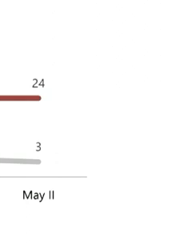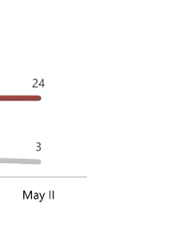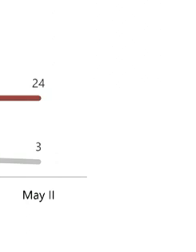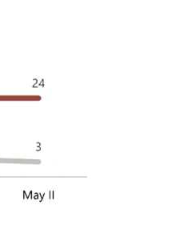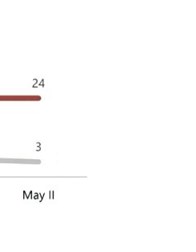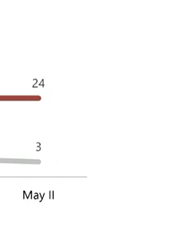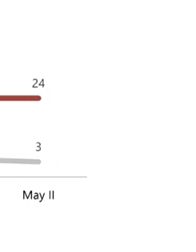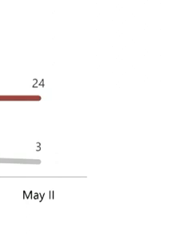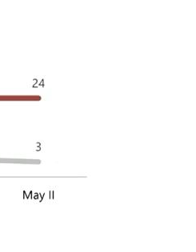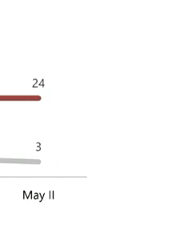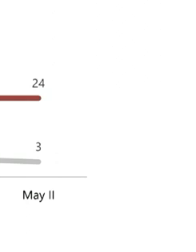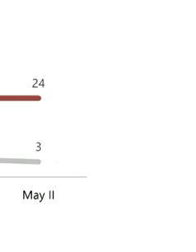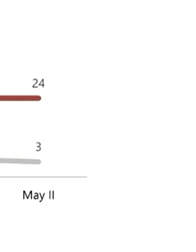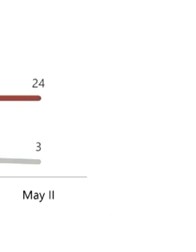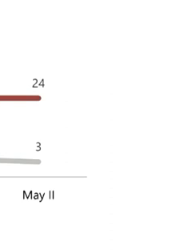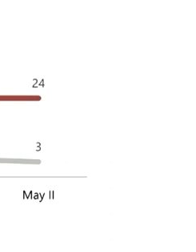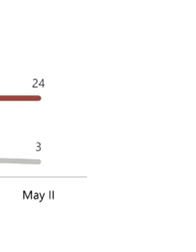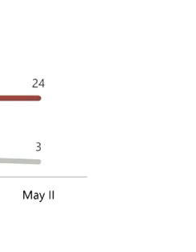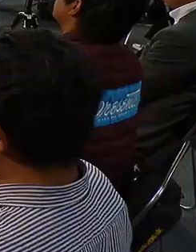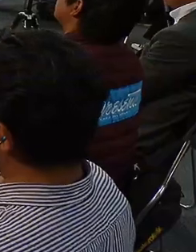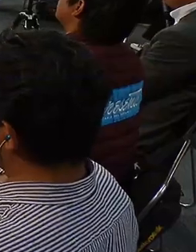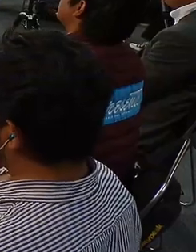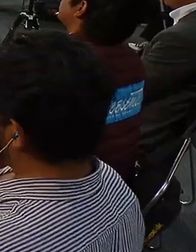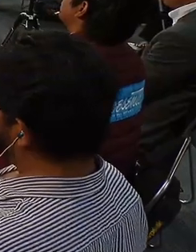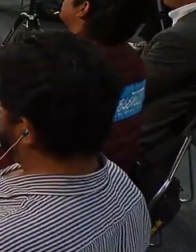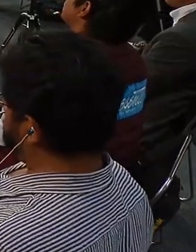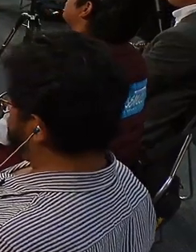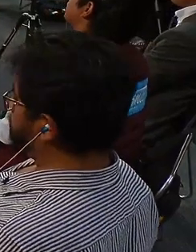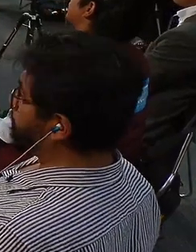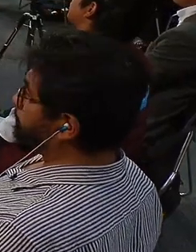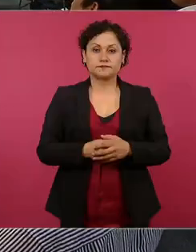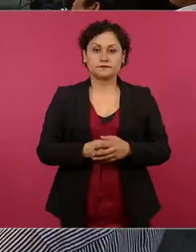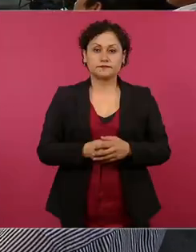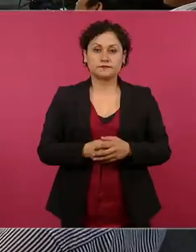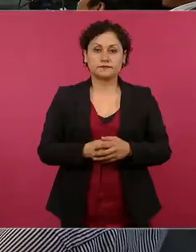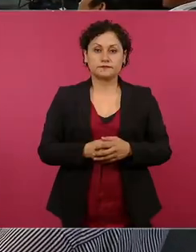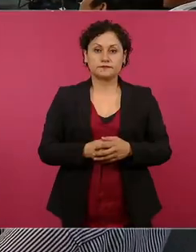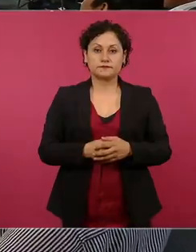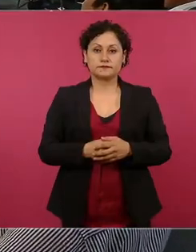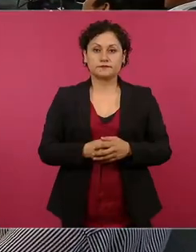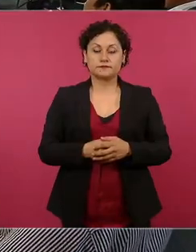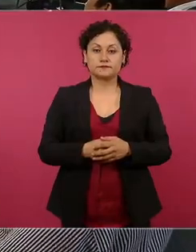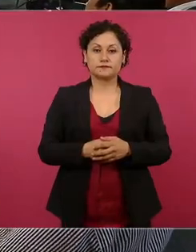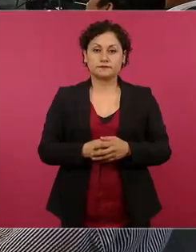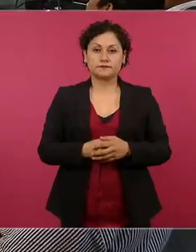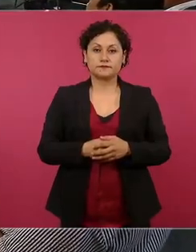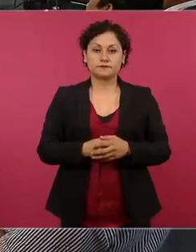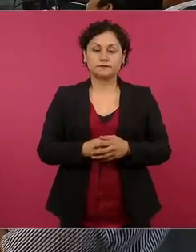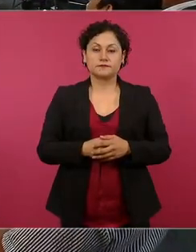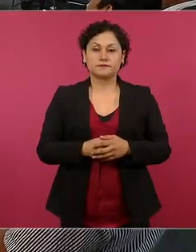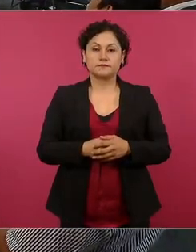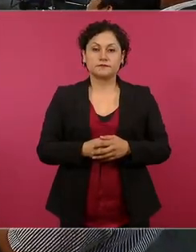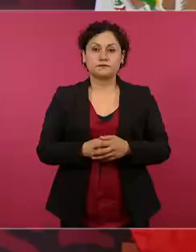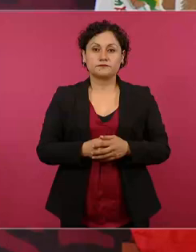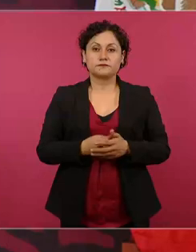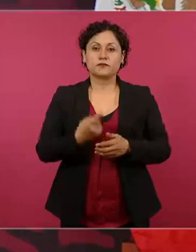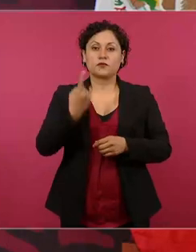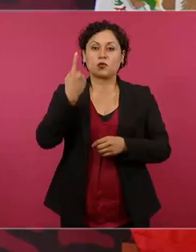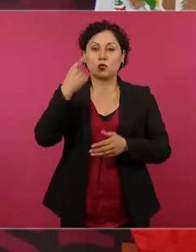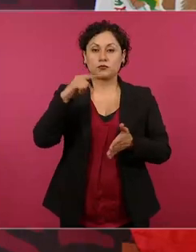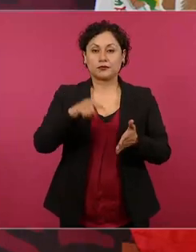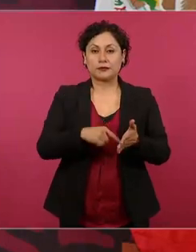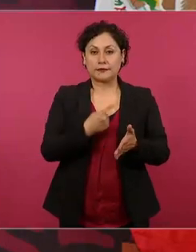que en alguna parte del viaje tuve que